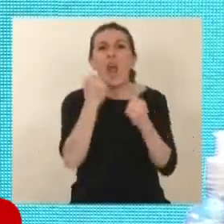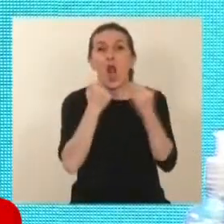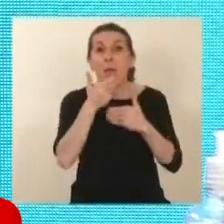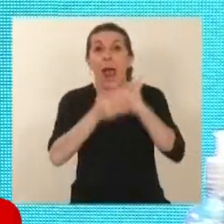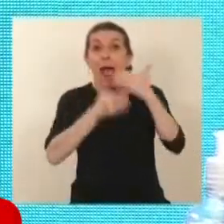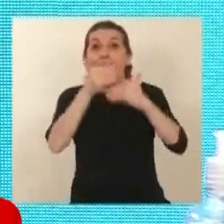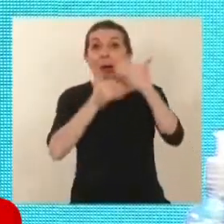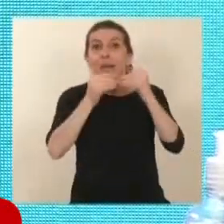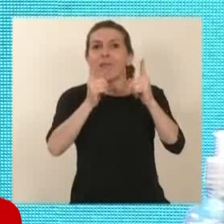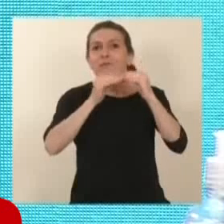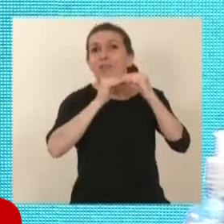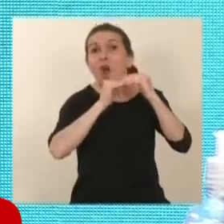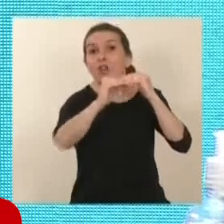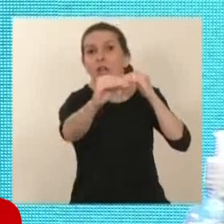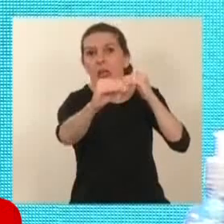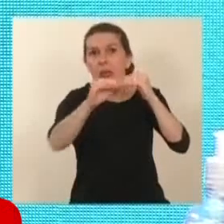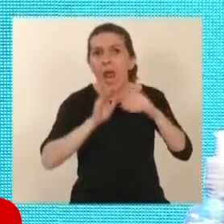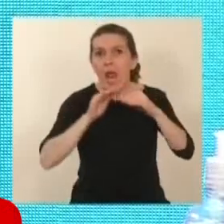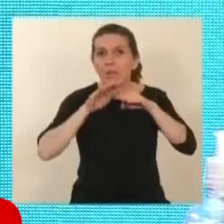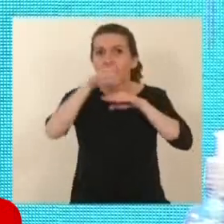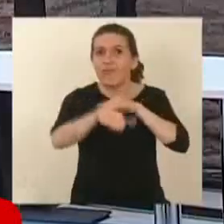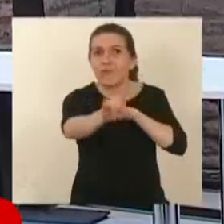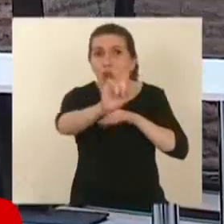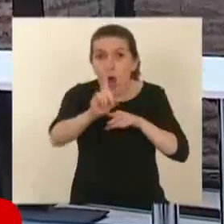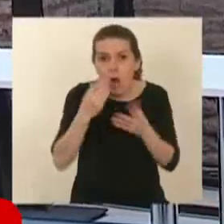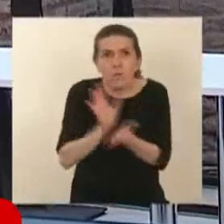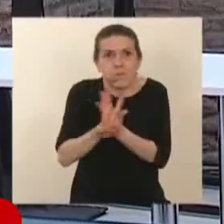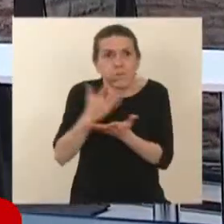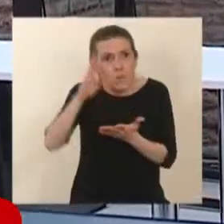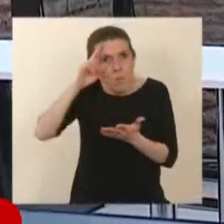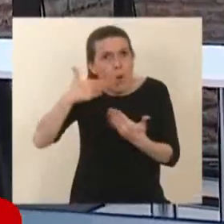situación de redefinir los compromisos de una manera que los